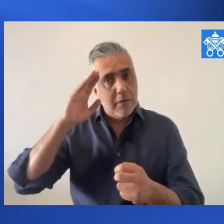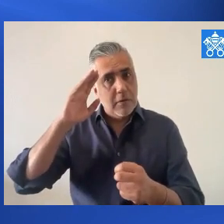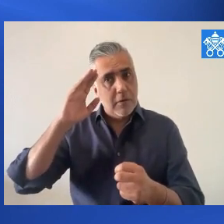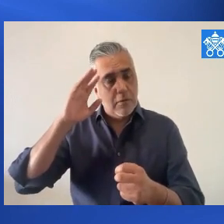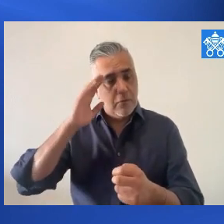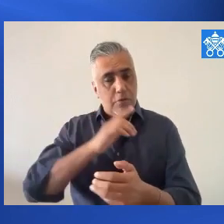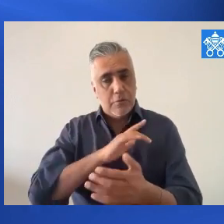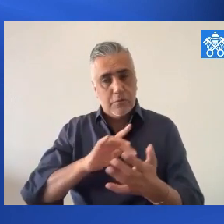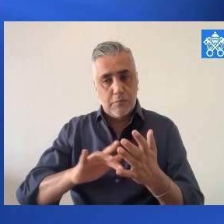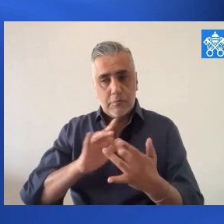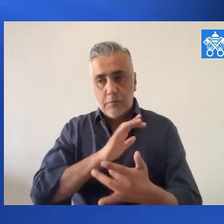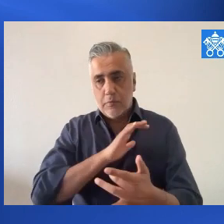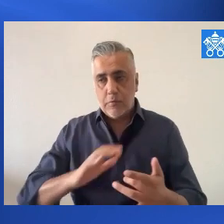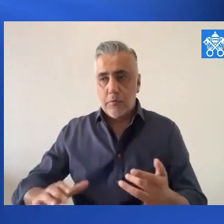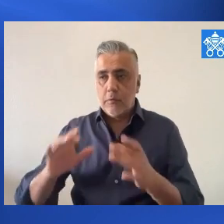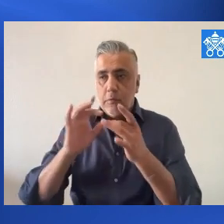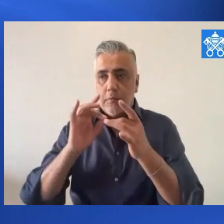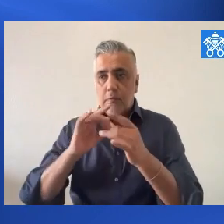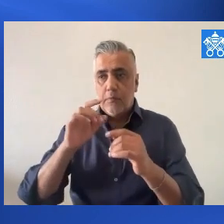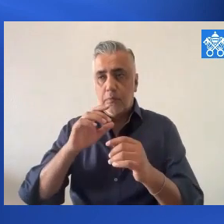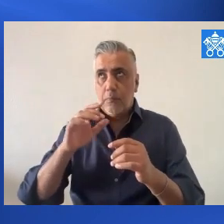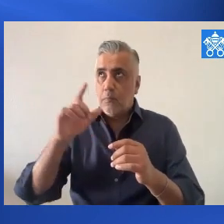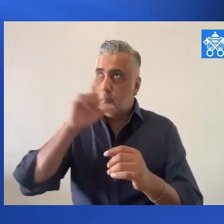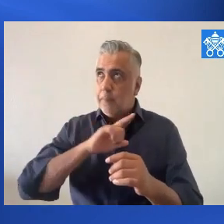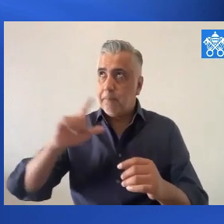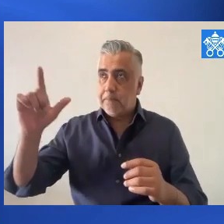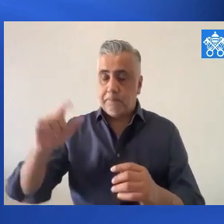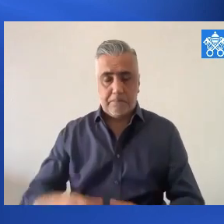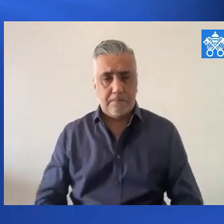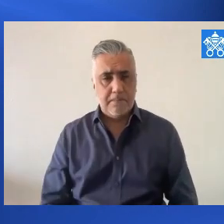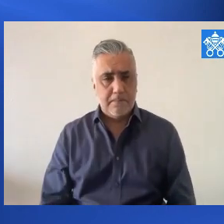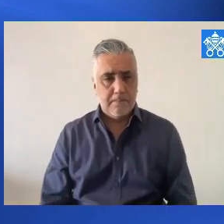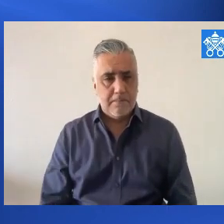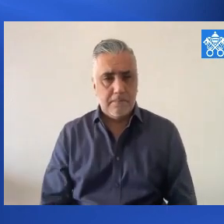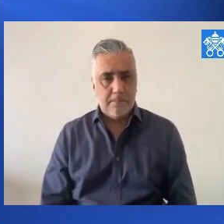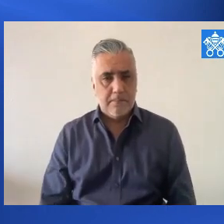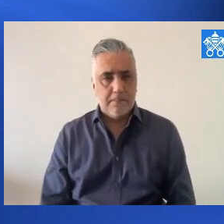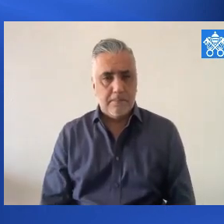nombre de nuestro Señor Jesucristo. Palabra de Dios.